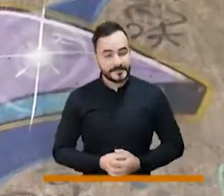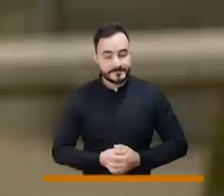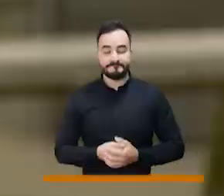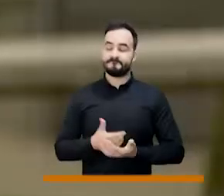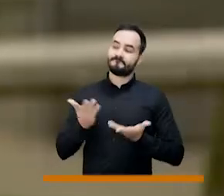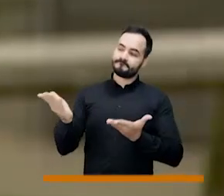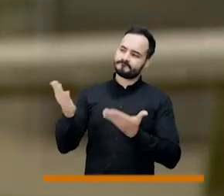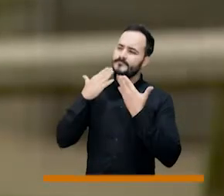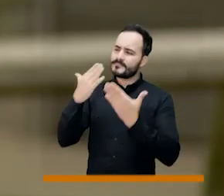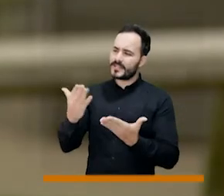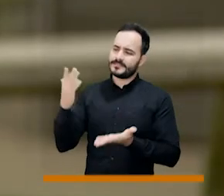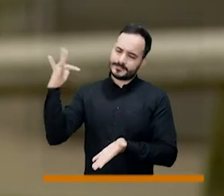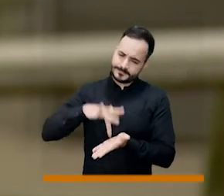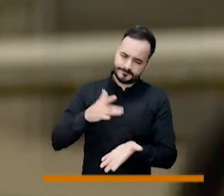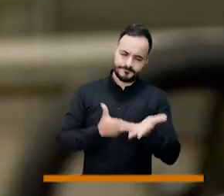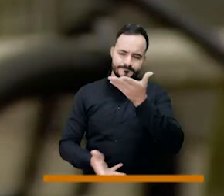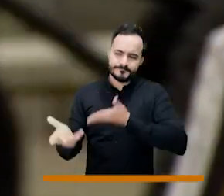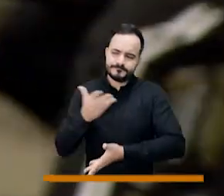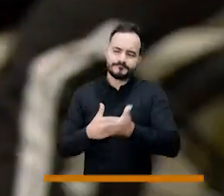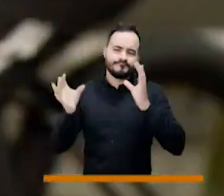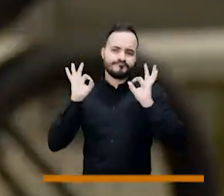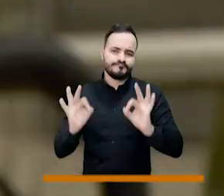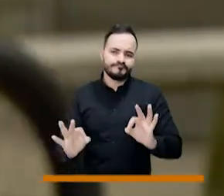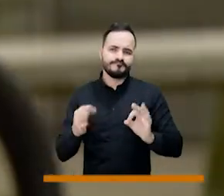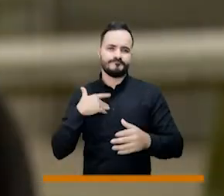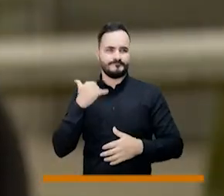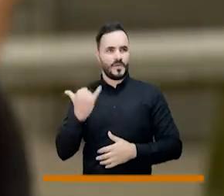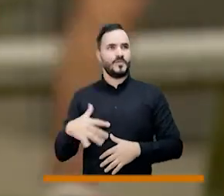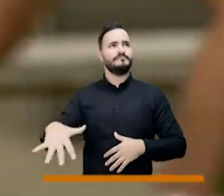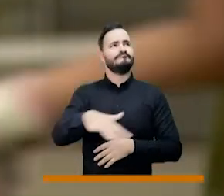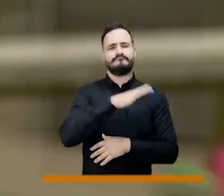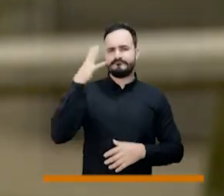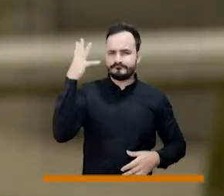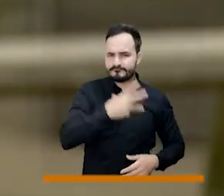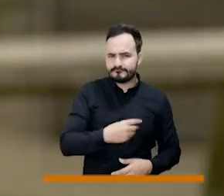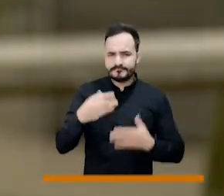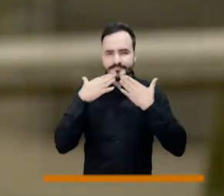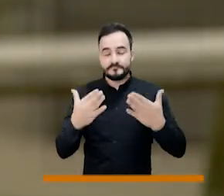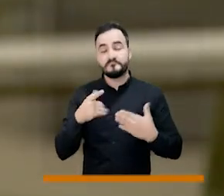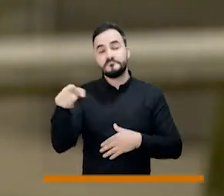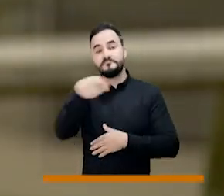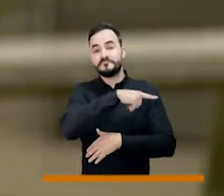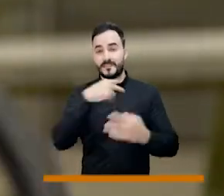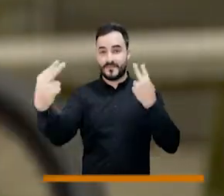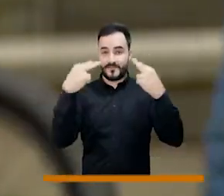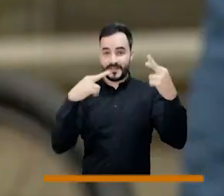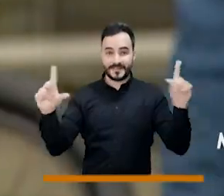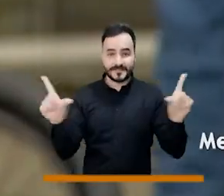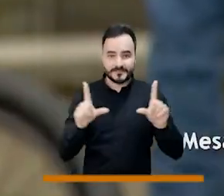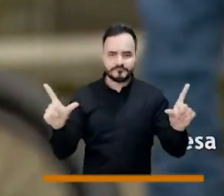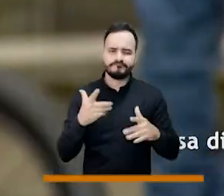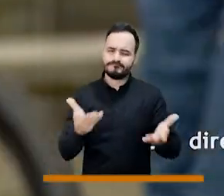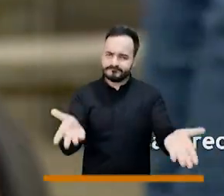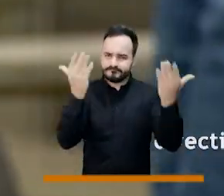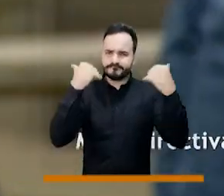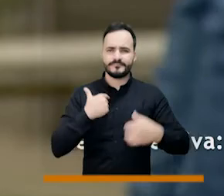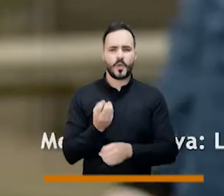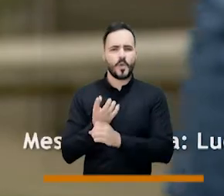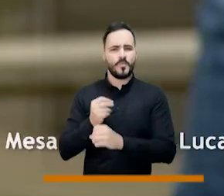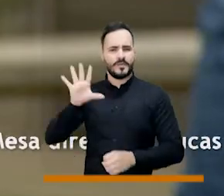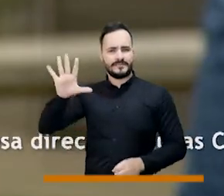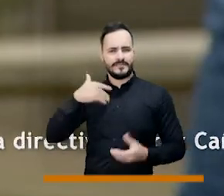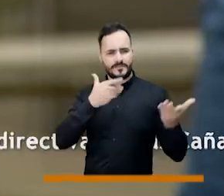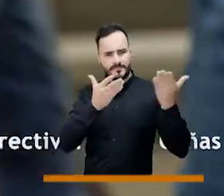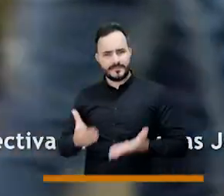Pues bueno, concejal, muchísimas gracias por traernos estos espacios maravillosos, invitar a los televidentes también a apropiarnos de